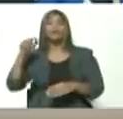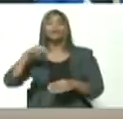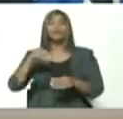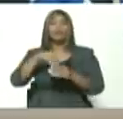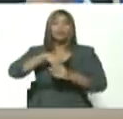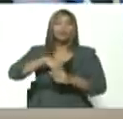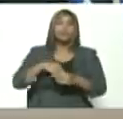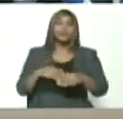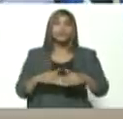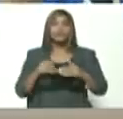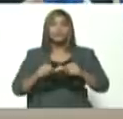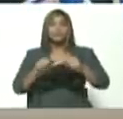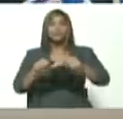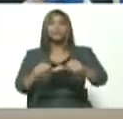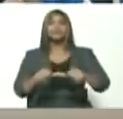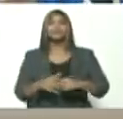permanente,